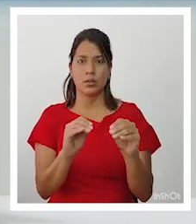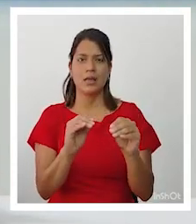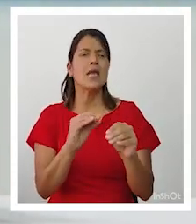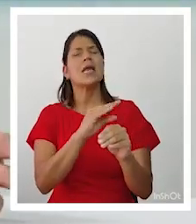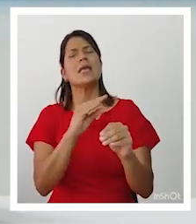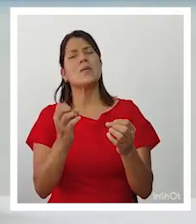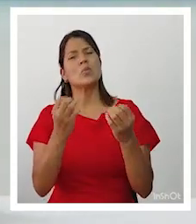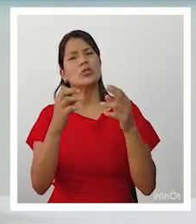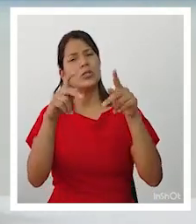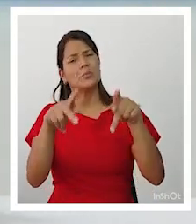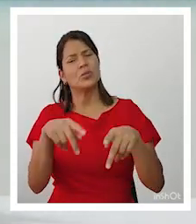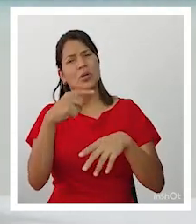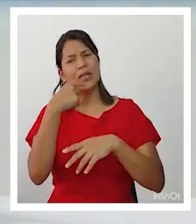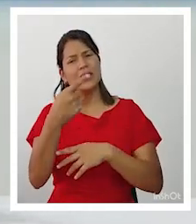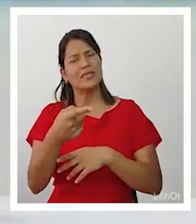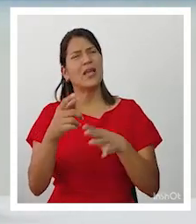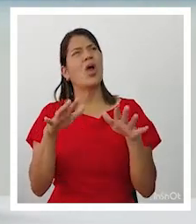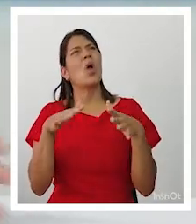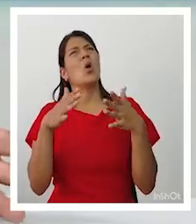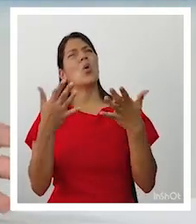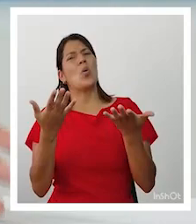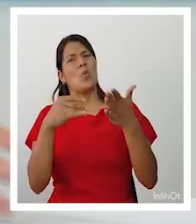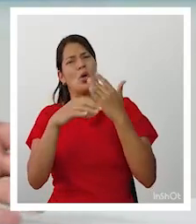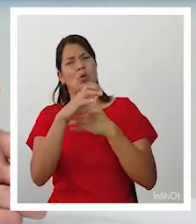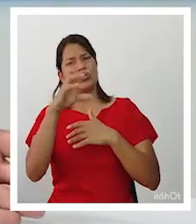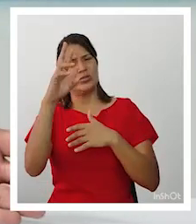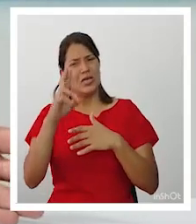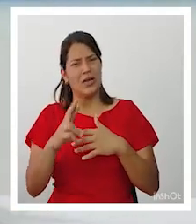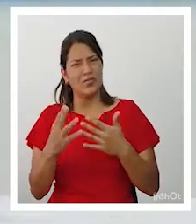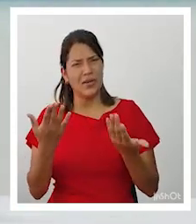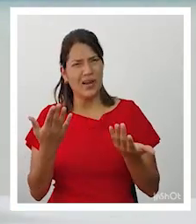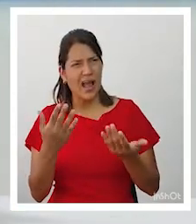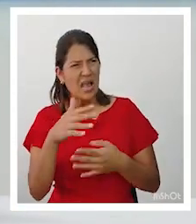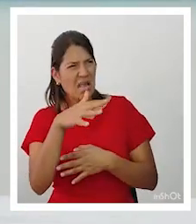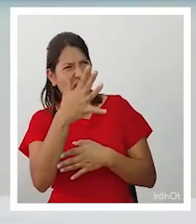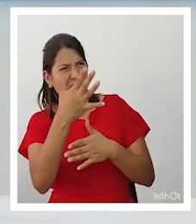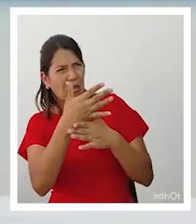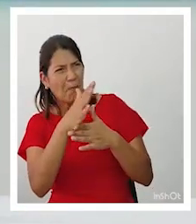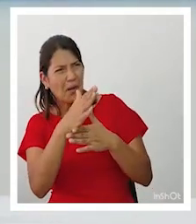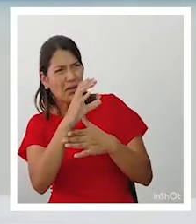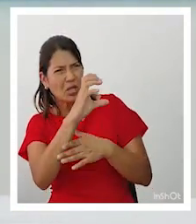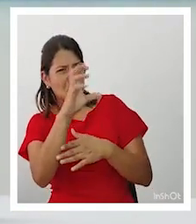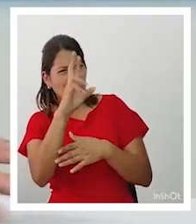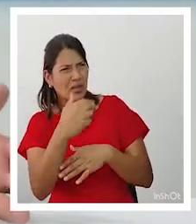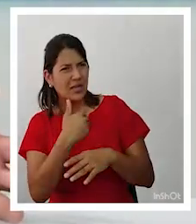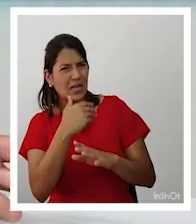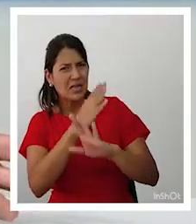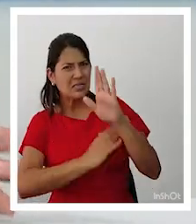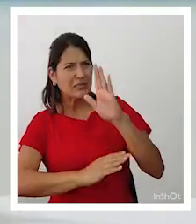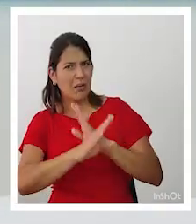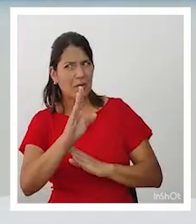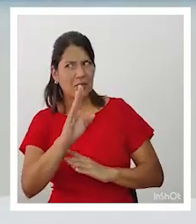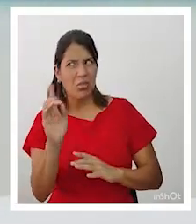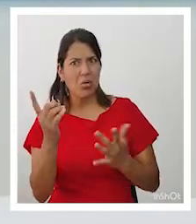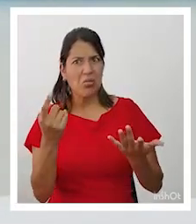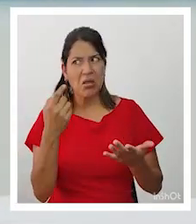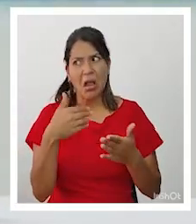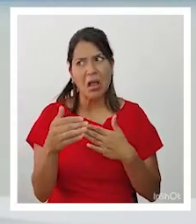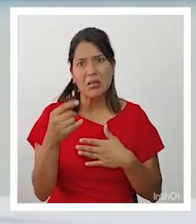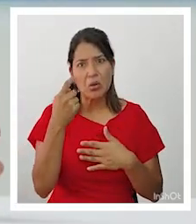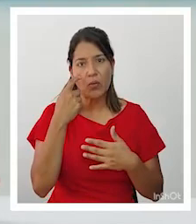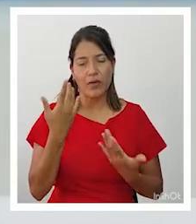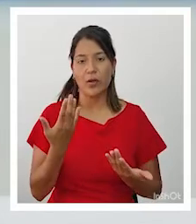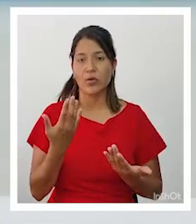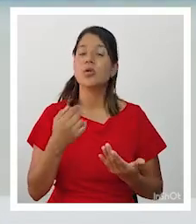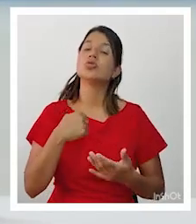dicen, pero ¿cómo es posible que en Costa Rica casi que una quinta parte de la población presenta una situación de discapacidad, pero ¿en dónde están? Y yo lo que